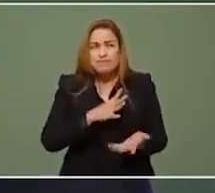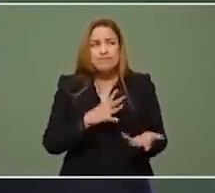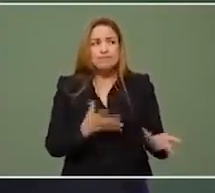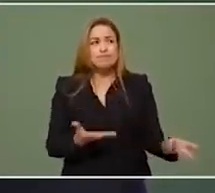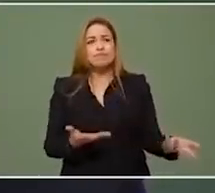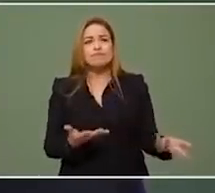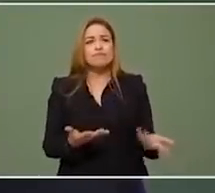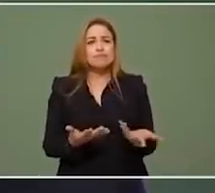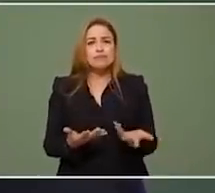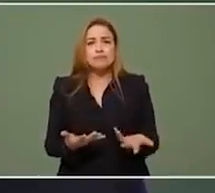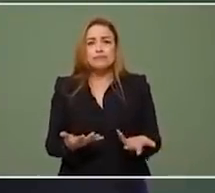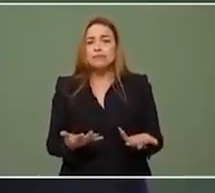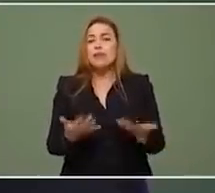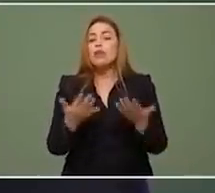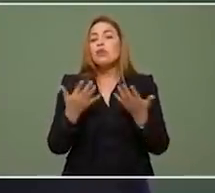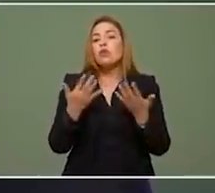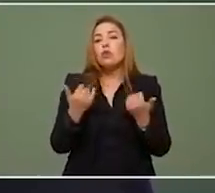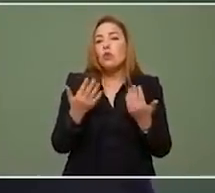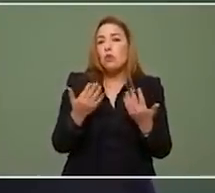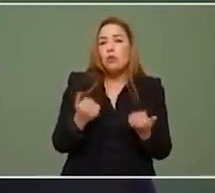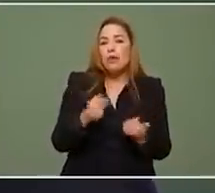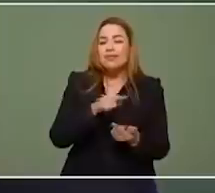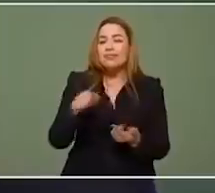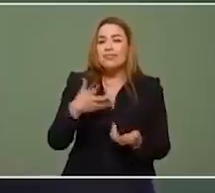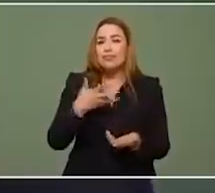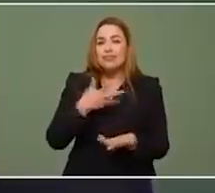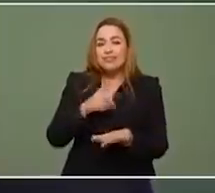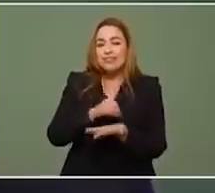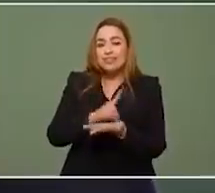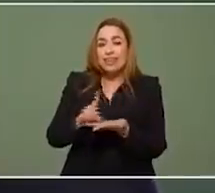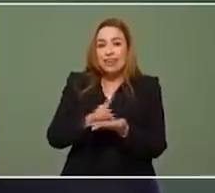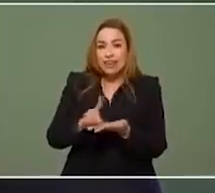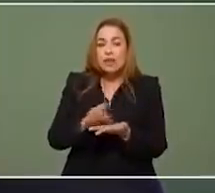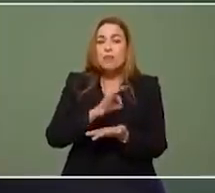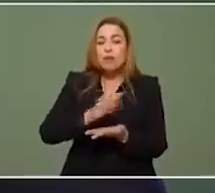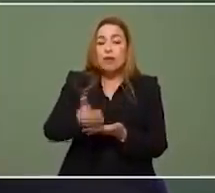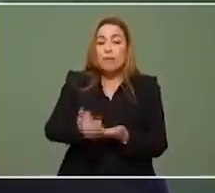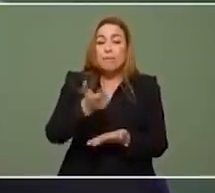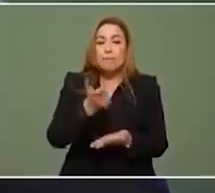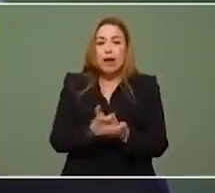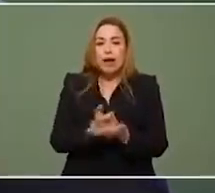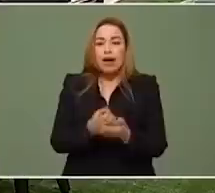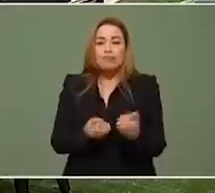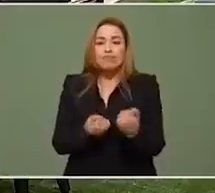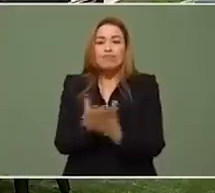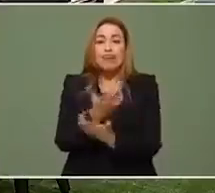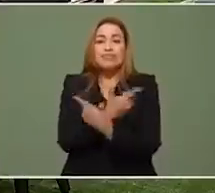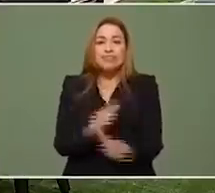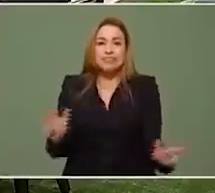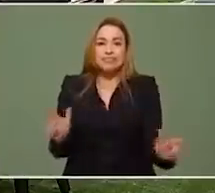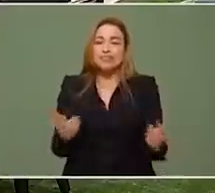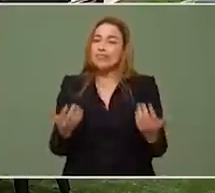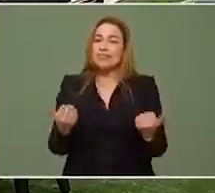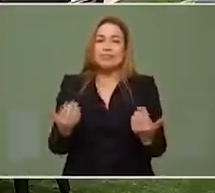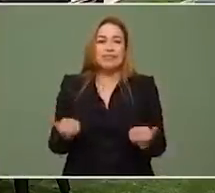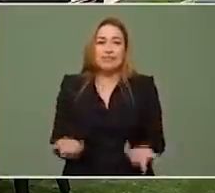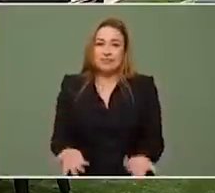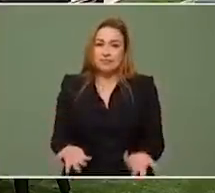no van a tener derecho a fianza los corruptos también celebro